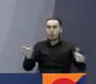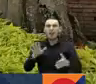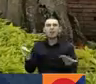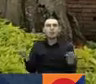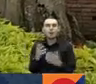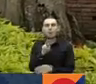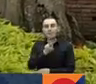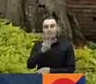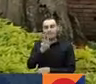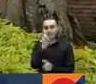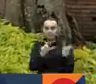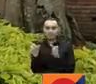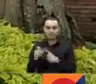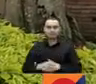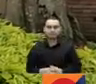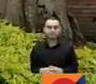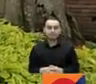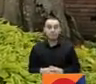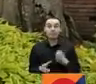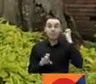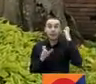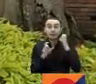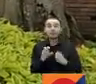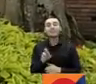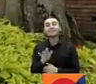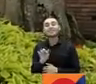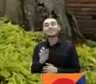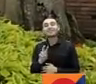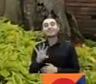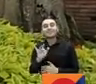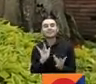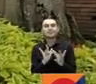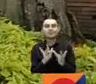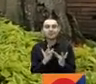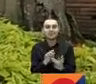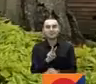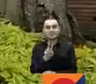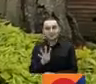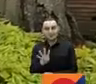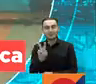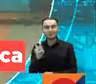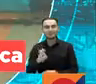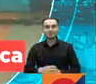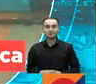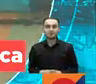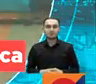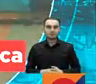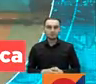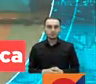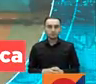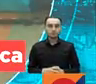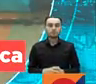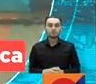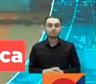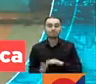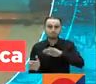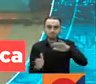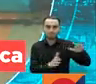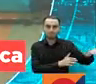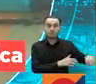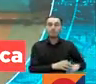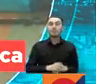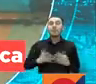a 23. Radio Nacional y RTVC Noticias, conectados 24/7. Por otro lado, en